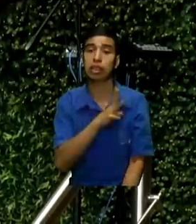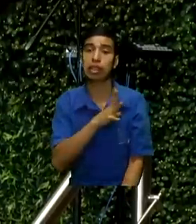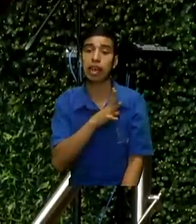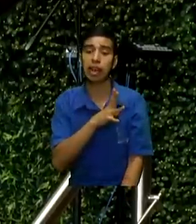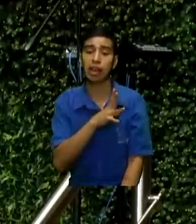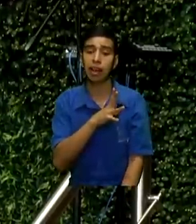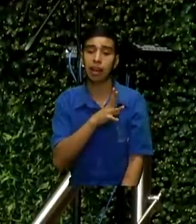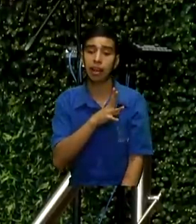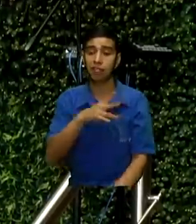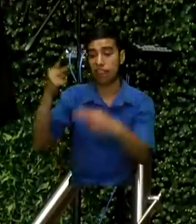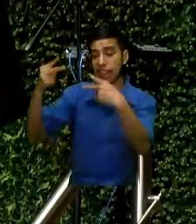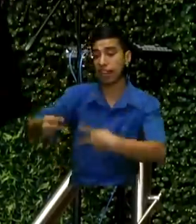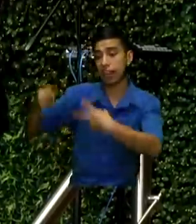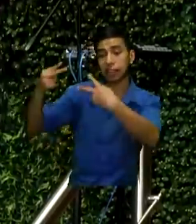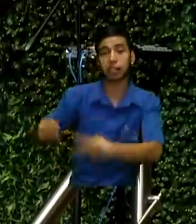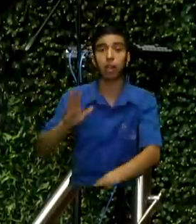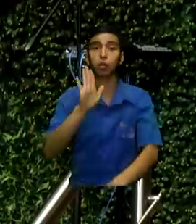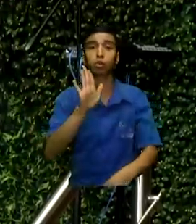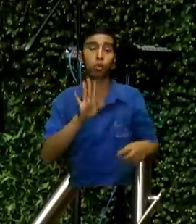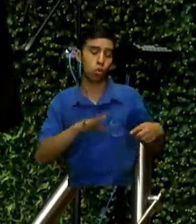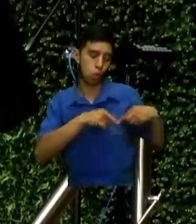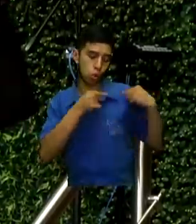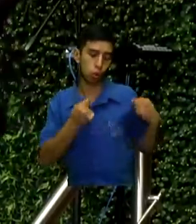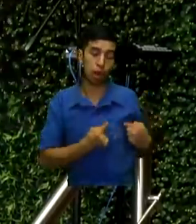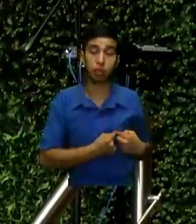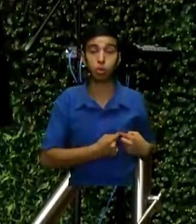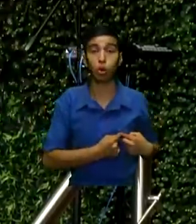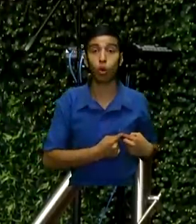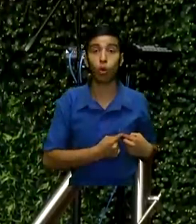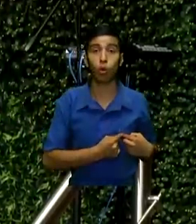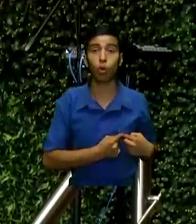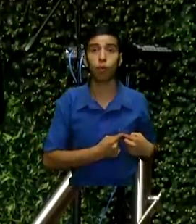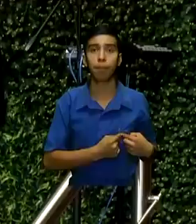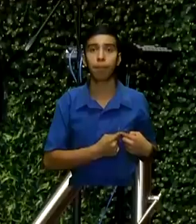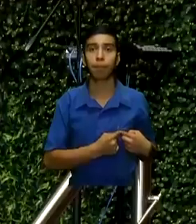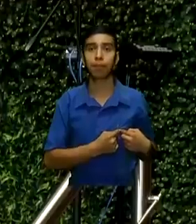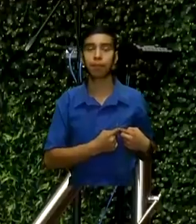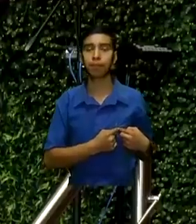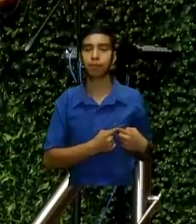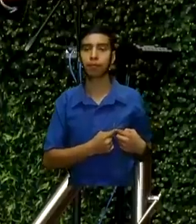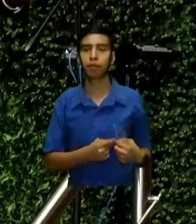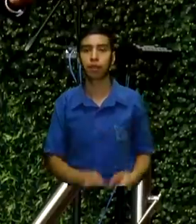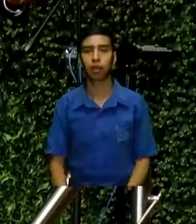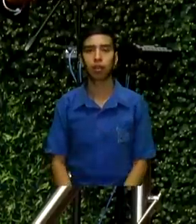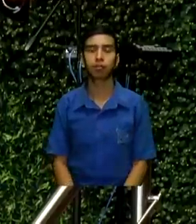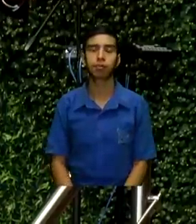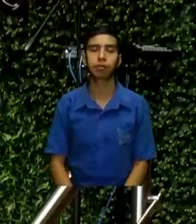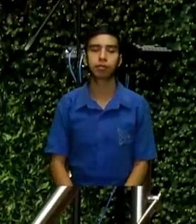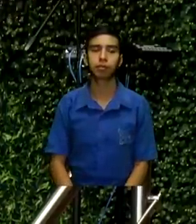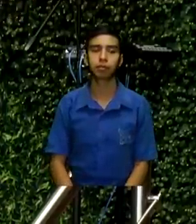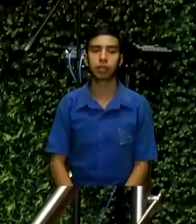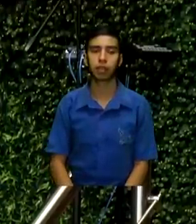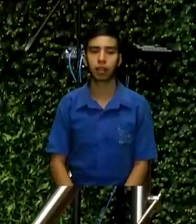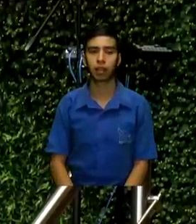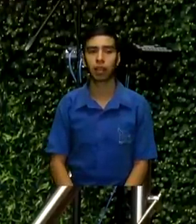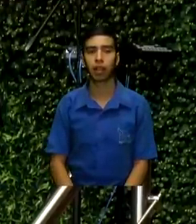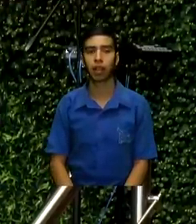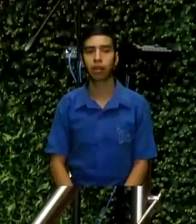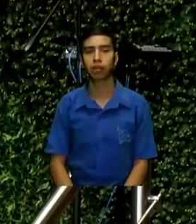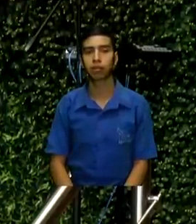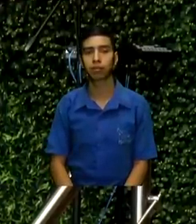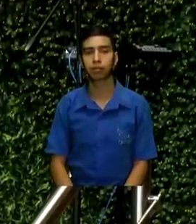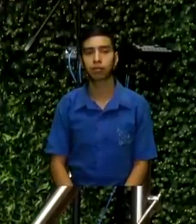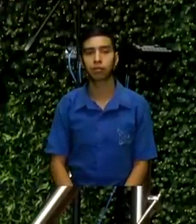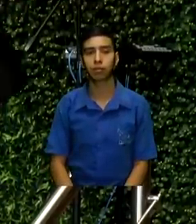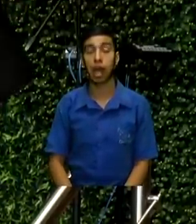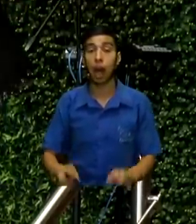perseguía a la iglesia. Y yo los hacía blasfemar. Y entonces eso lo atormentaba a él. Porque aquella gente era